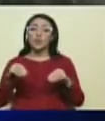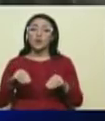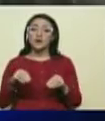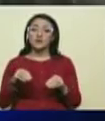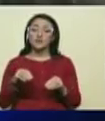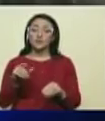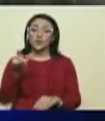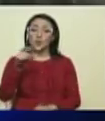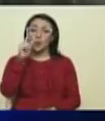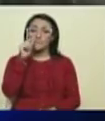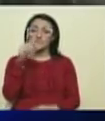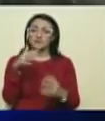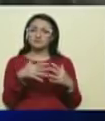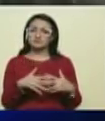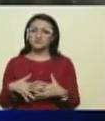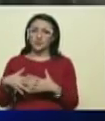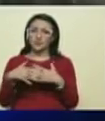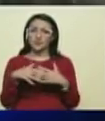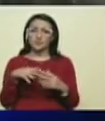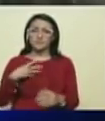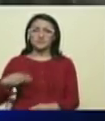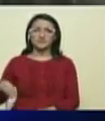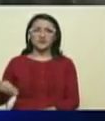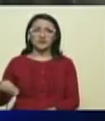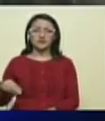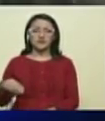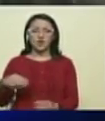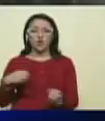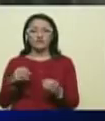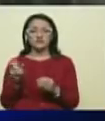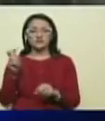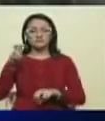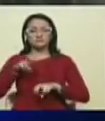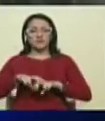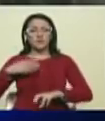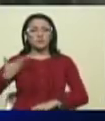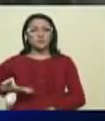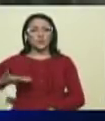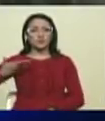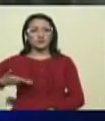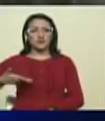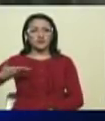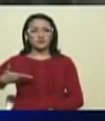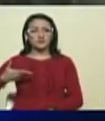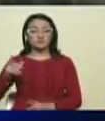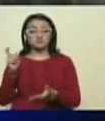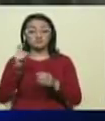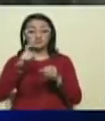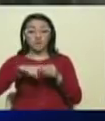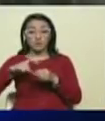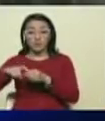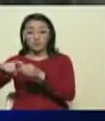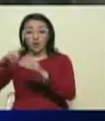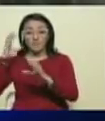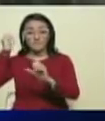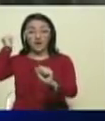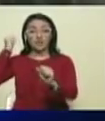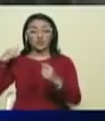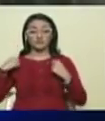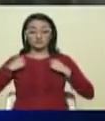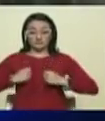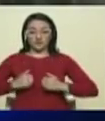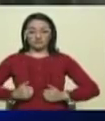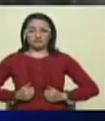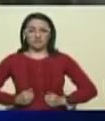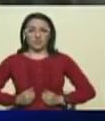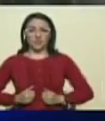jefe apresurado, vuelve a sus oficinas importantes, se incorporan nuestros embajadores, se estiran las chaquetas